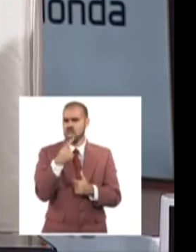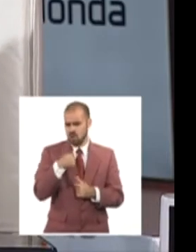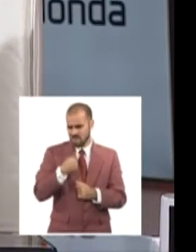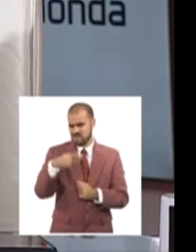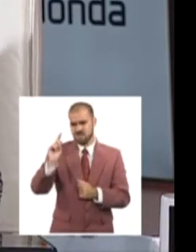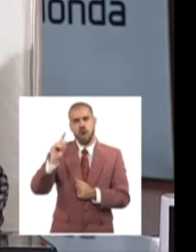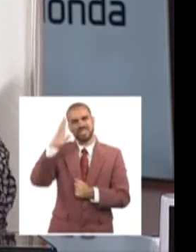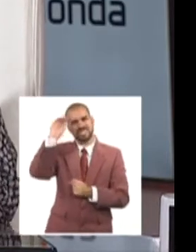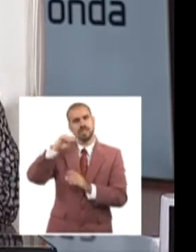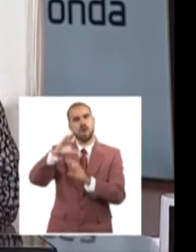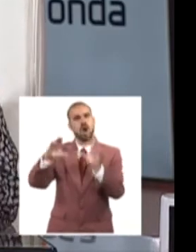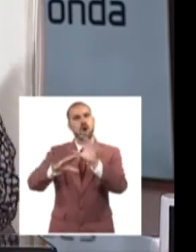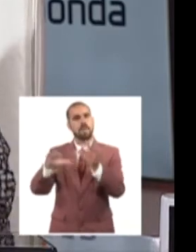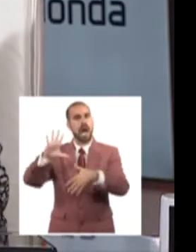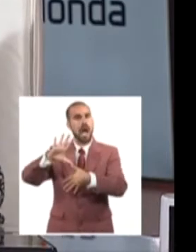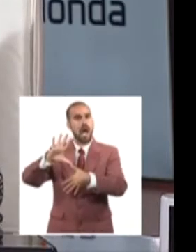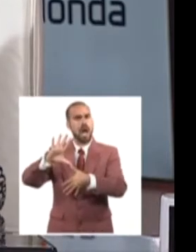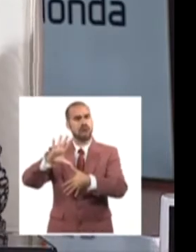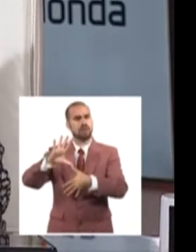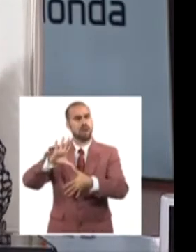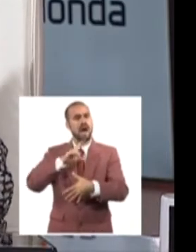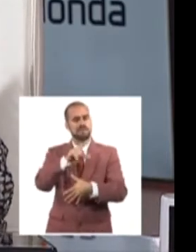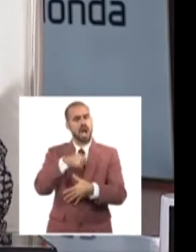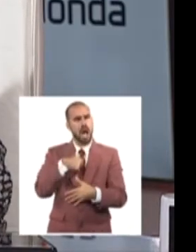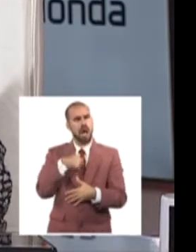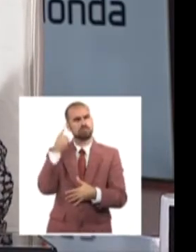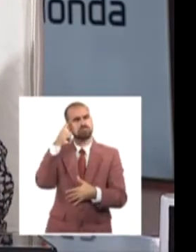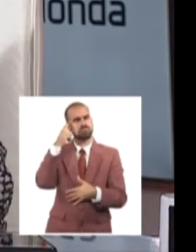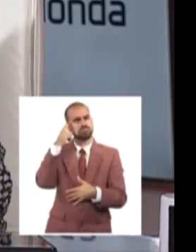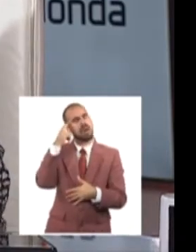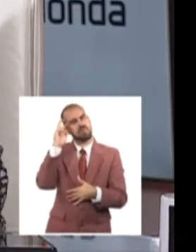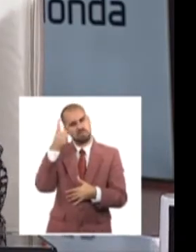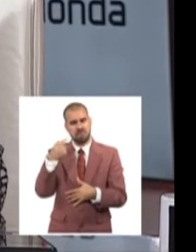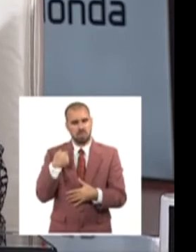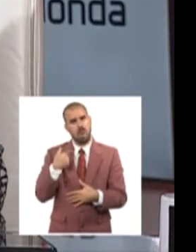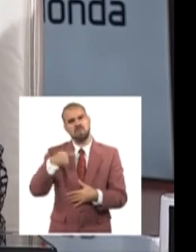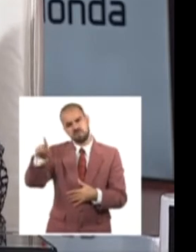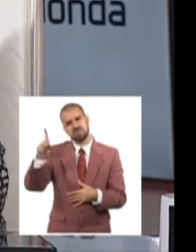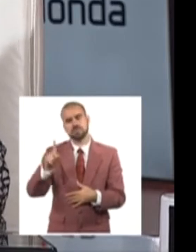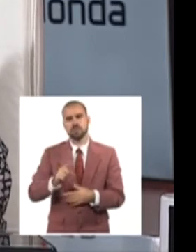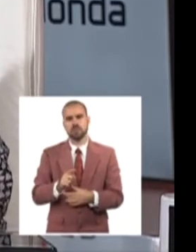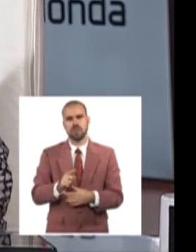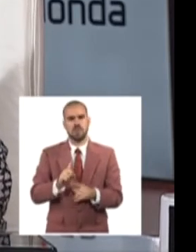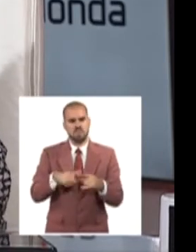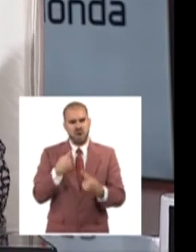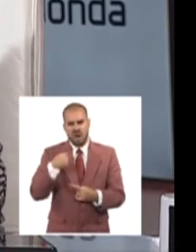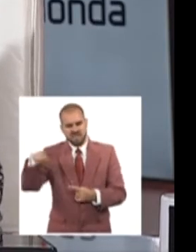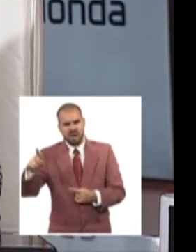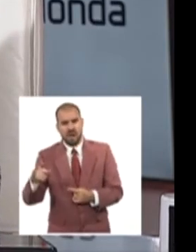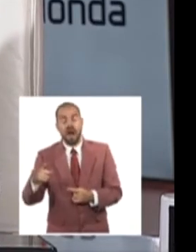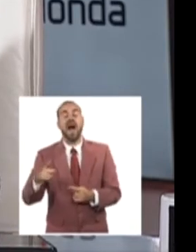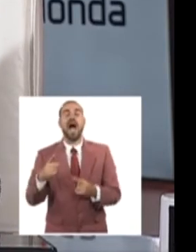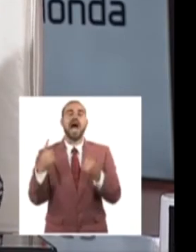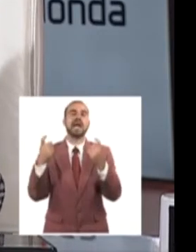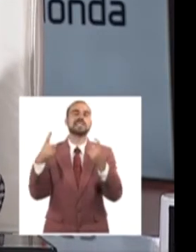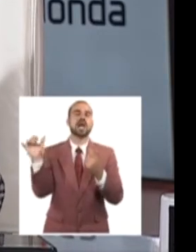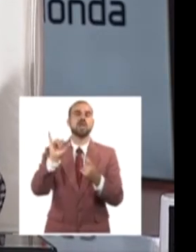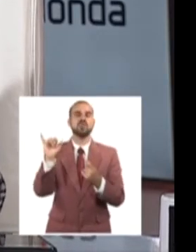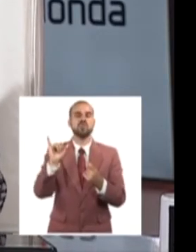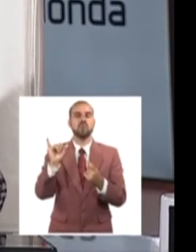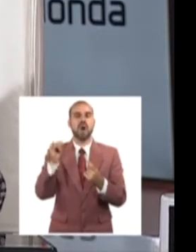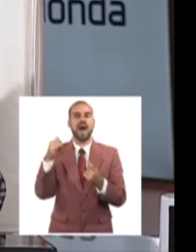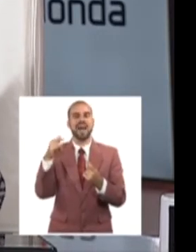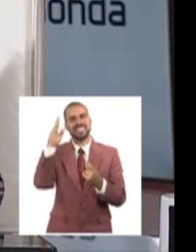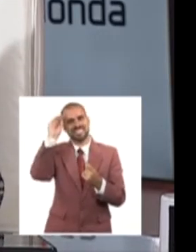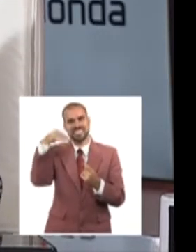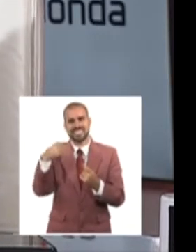américas y al final decidió ir pero él decidió ir porque según dicen él necesita una foto con by the enfoca en la forma que él